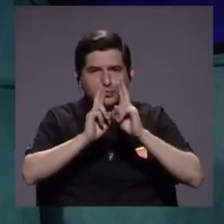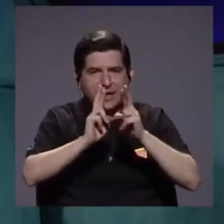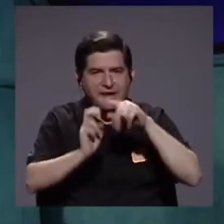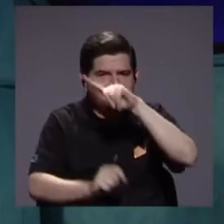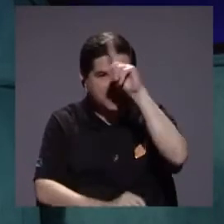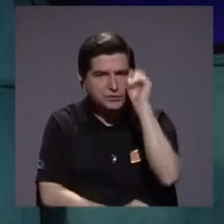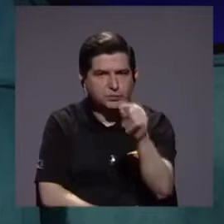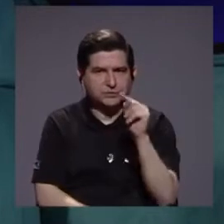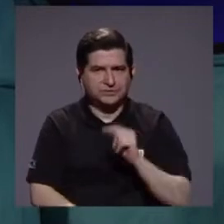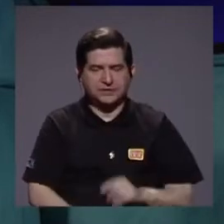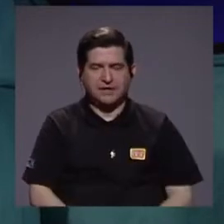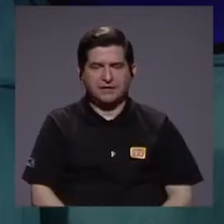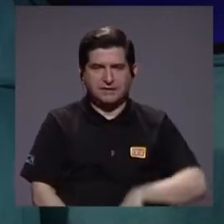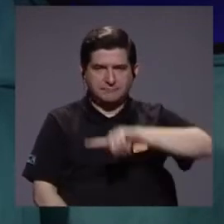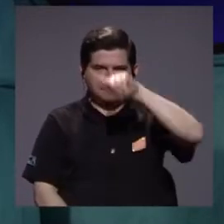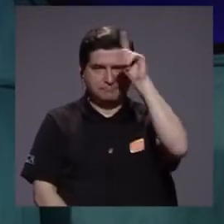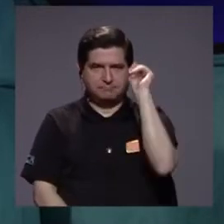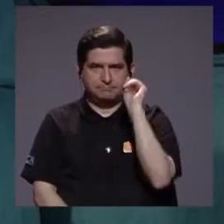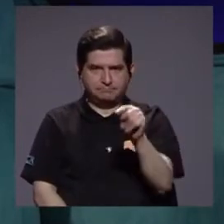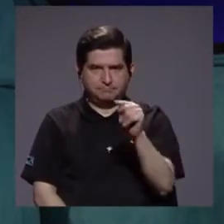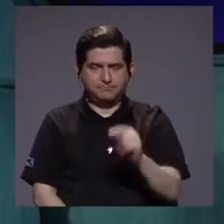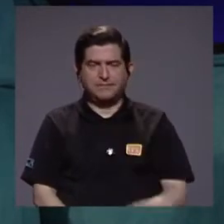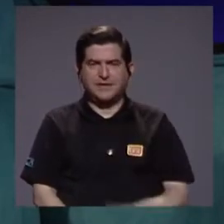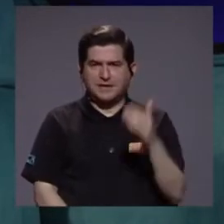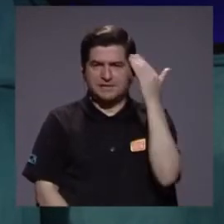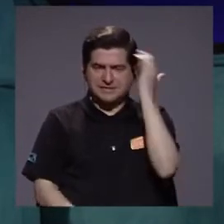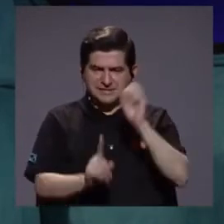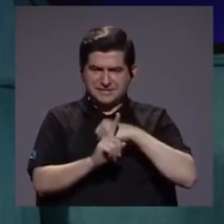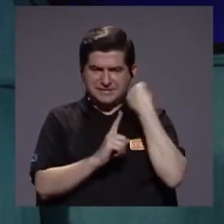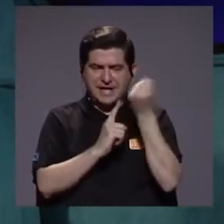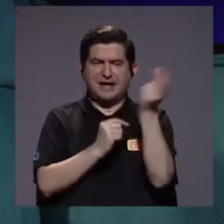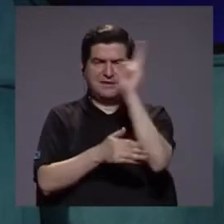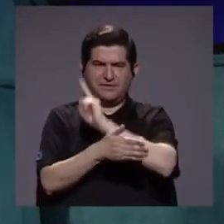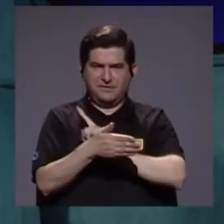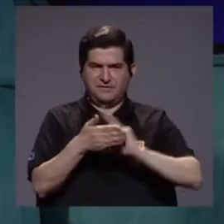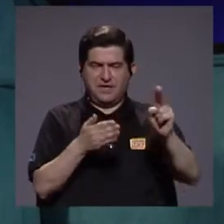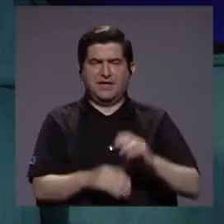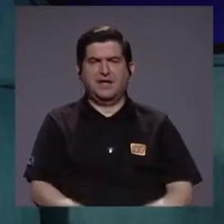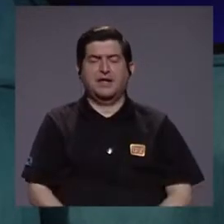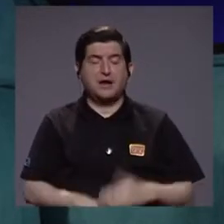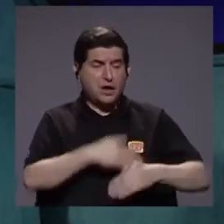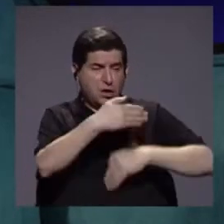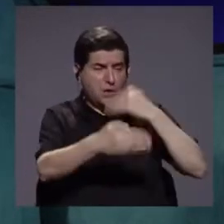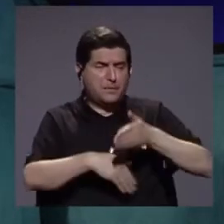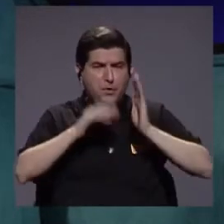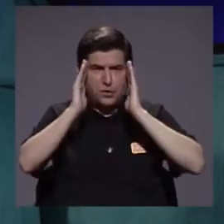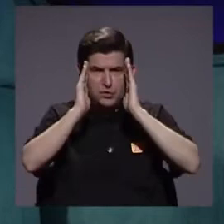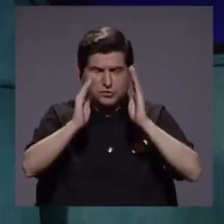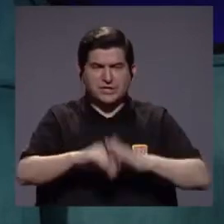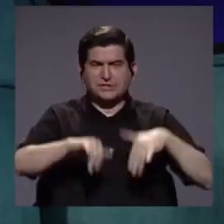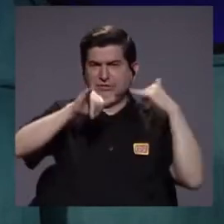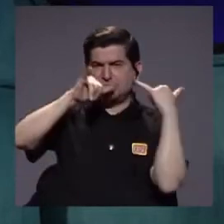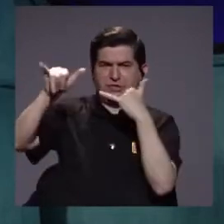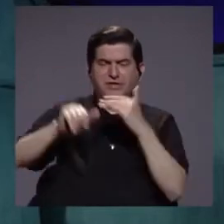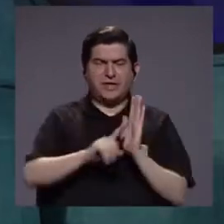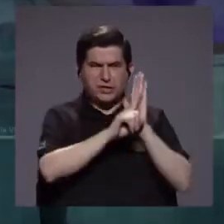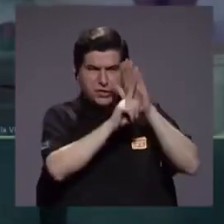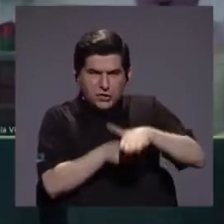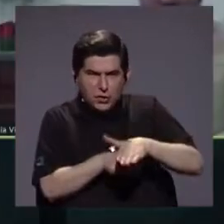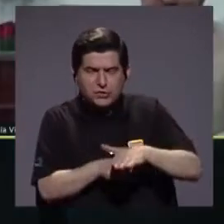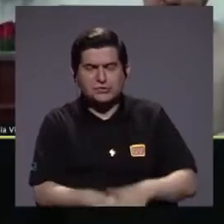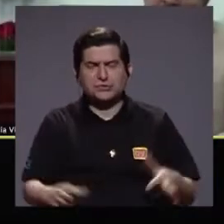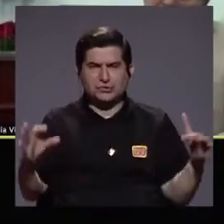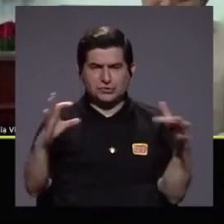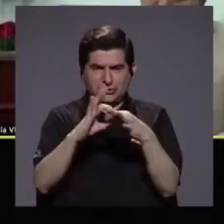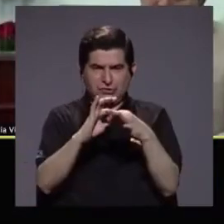la pregunta. La pregunta dice, conociendo la situación universitaria, donde los procesos de atención de denuncias de acoso y